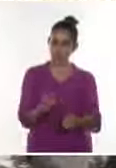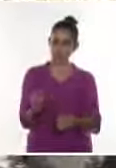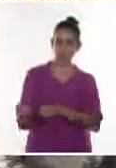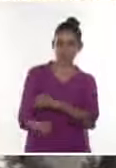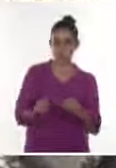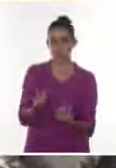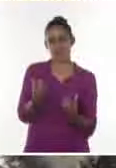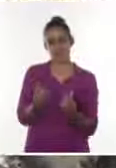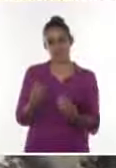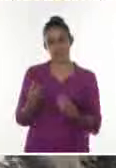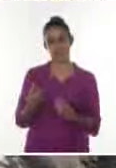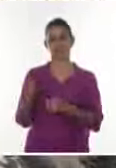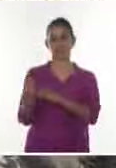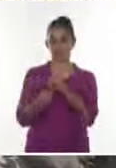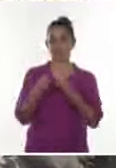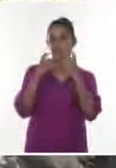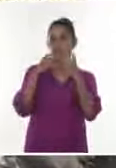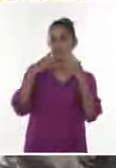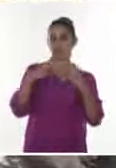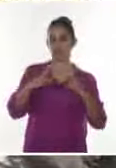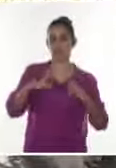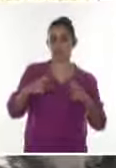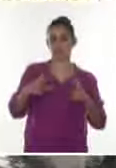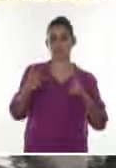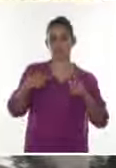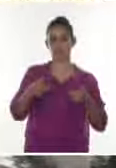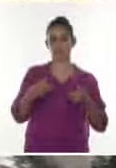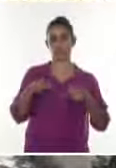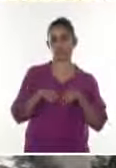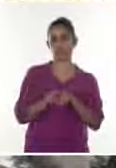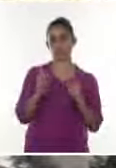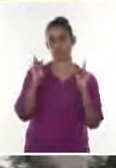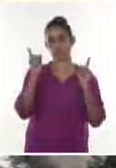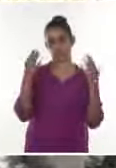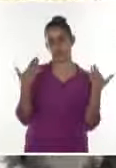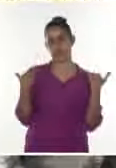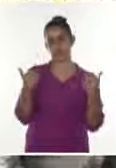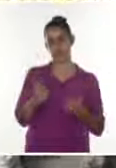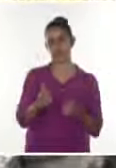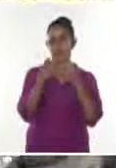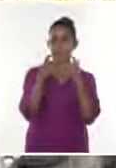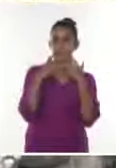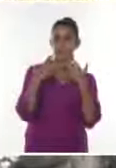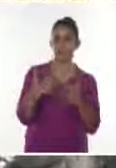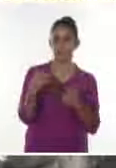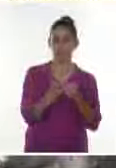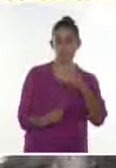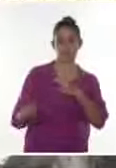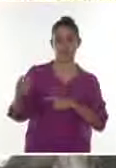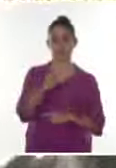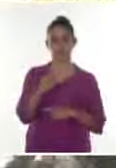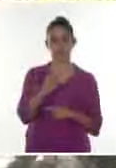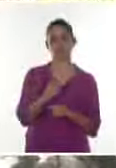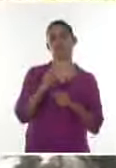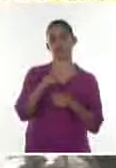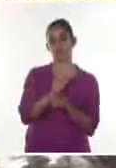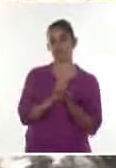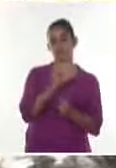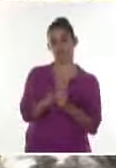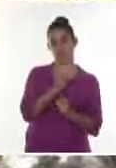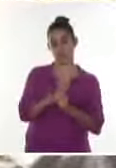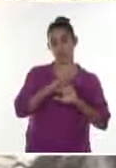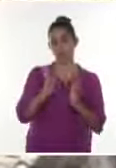necesario reestructurar en más de una ocasión la junta directiva. Mucho problema de inestabilidad con la dirección, presidentes de junta directiva que nos duraban muy poco